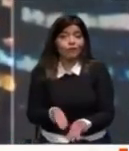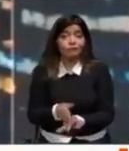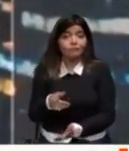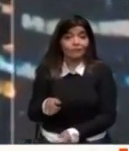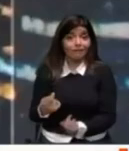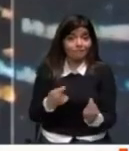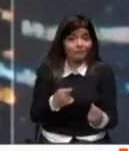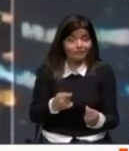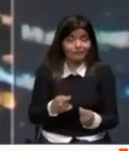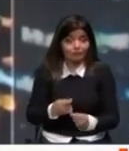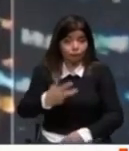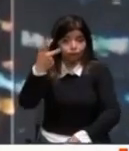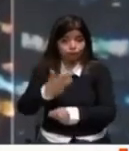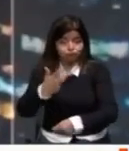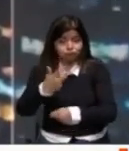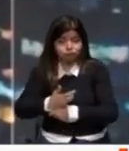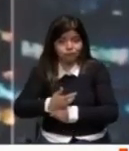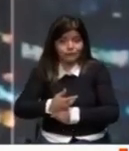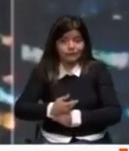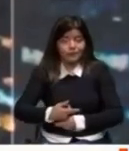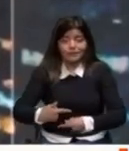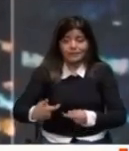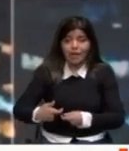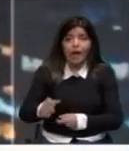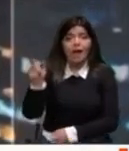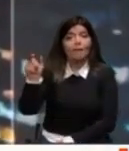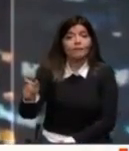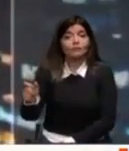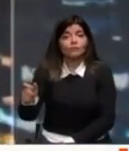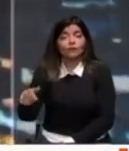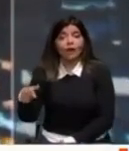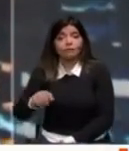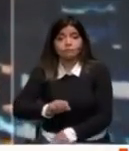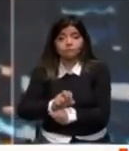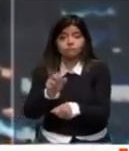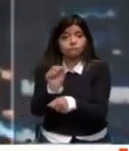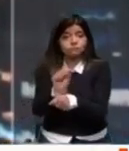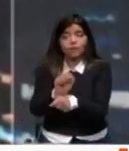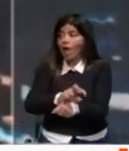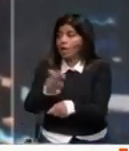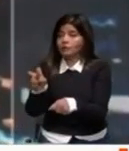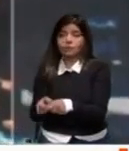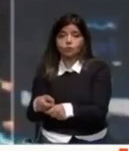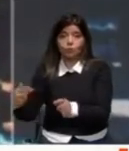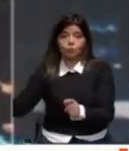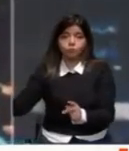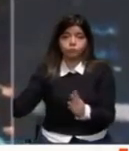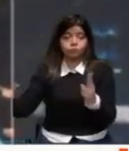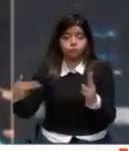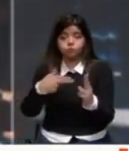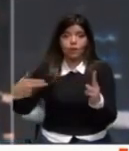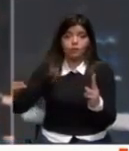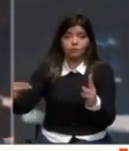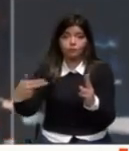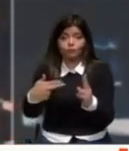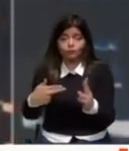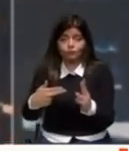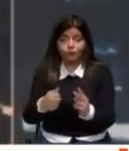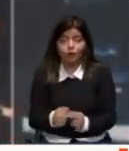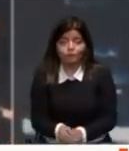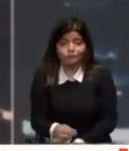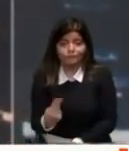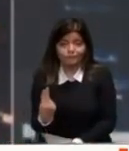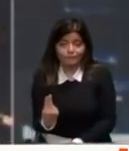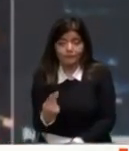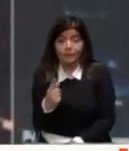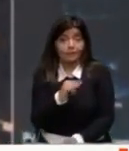fue lo que sucedió? Que a la persona a la que estaban atacando se bajó del vehículo con un arma y le disparó a dos de los cuatro asaltantes. Luego